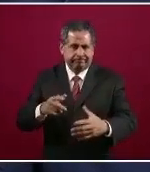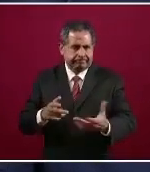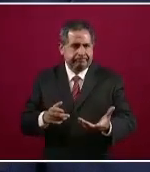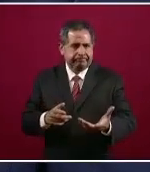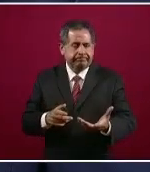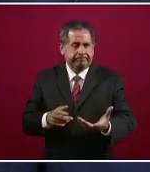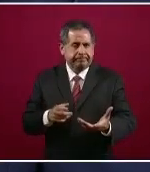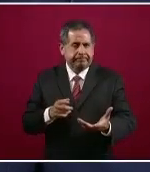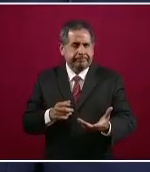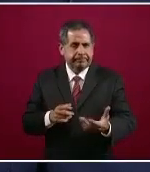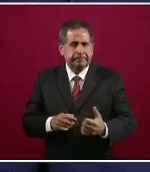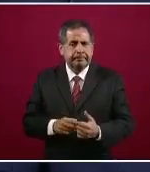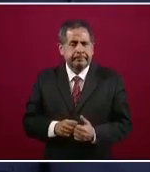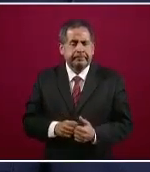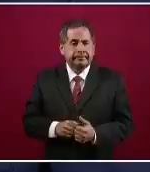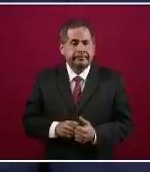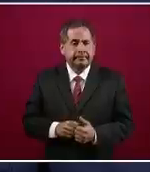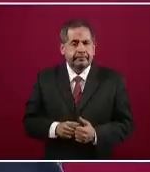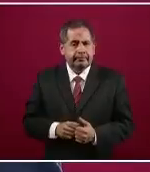que